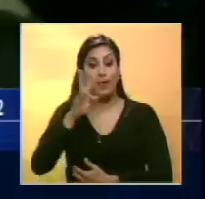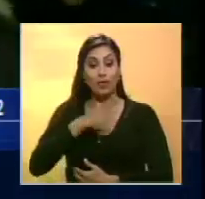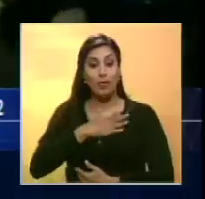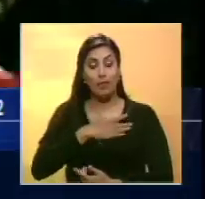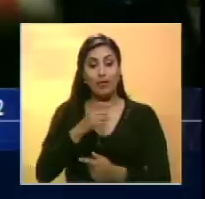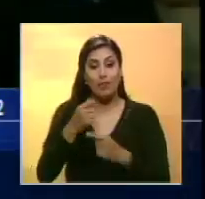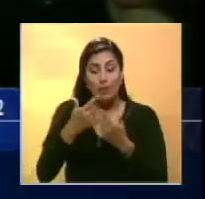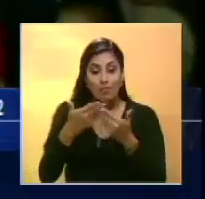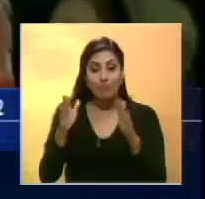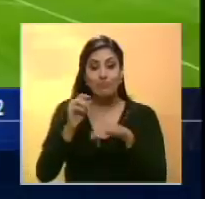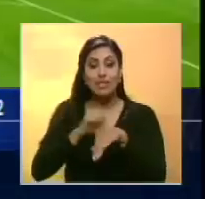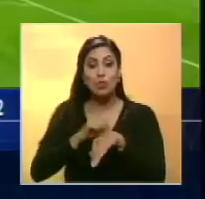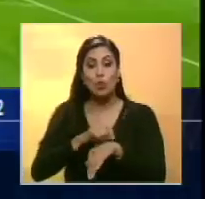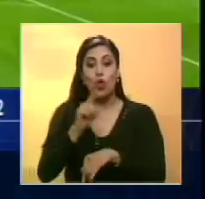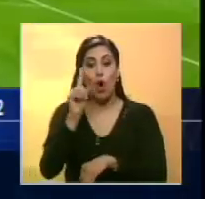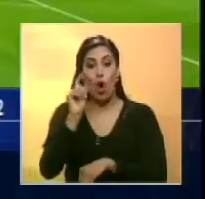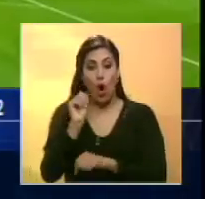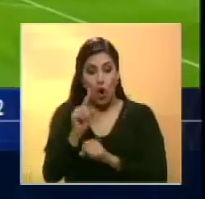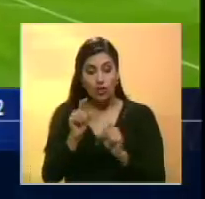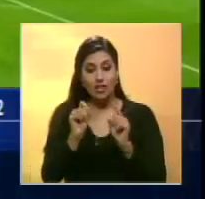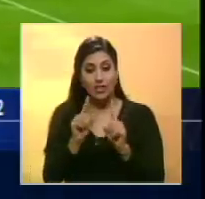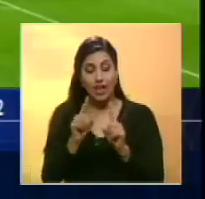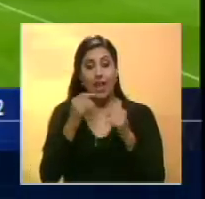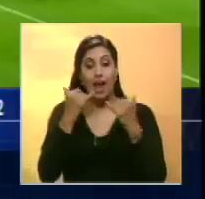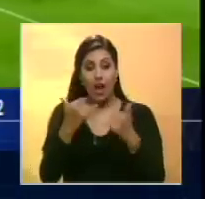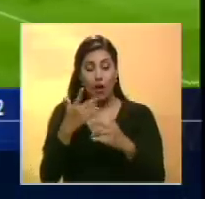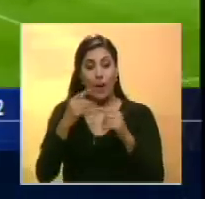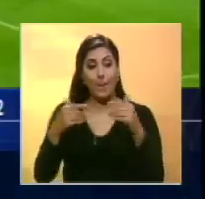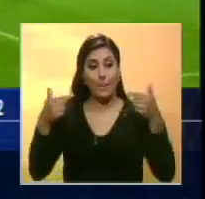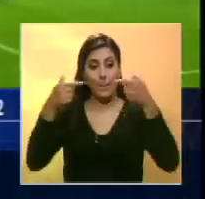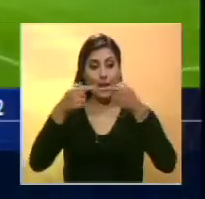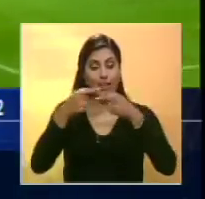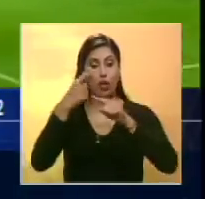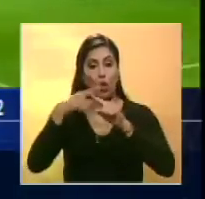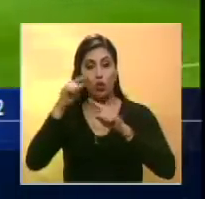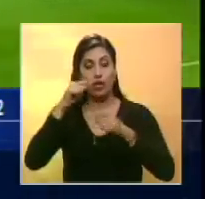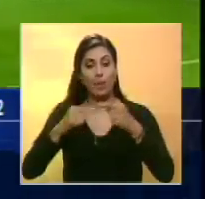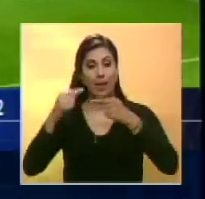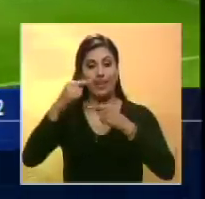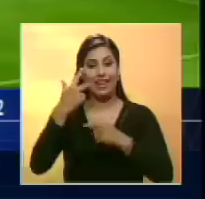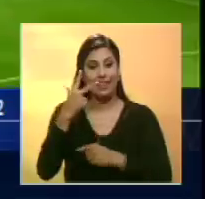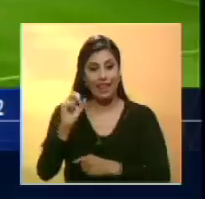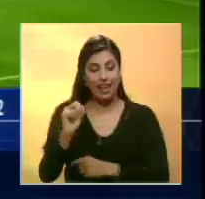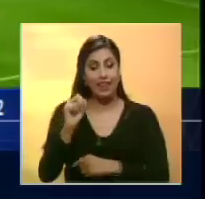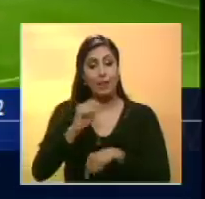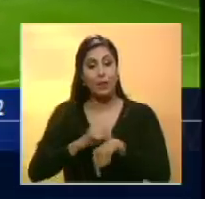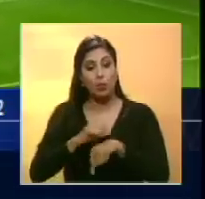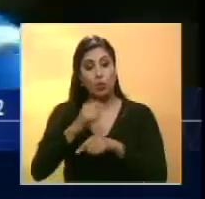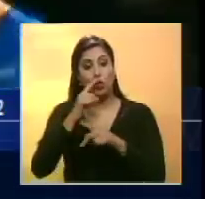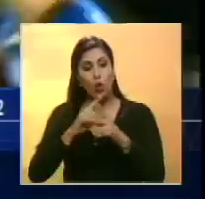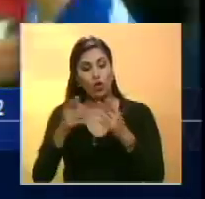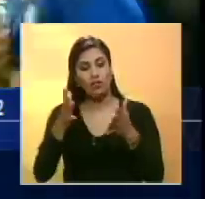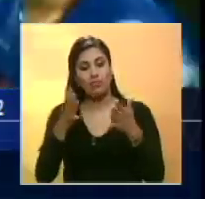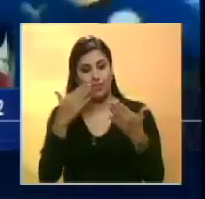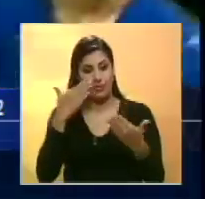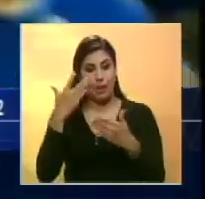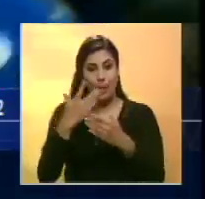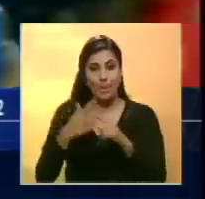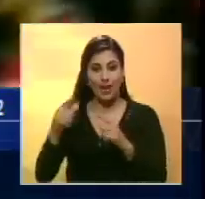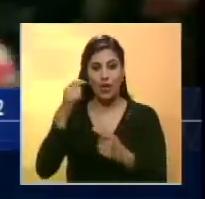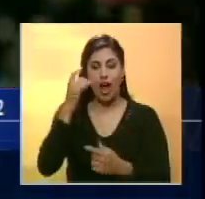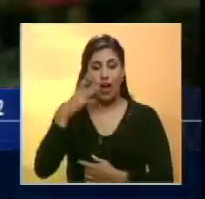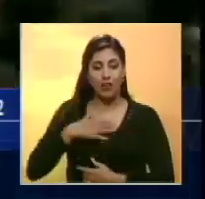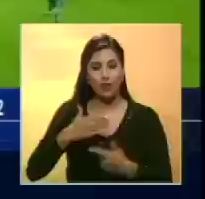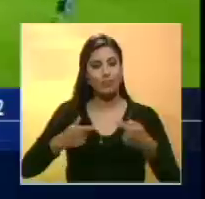abrió la cuenta al minuto 11 y Daniel Drinkwater empató al 30. Andy King le dio la ventaja al equipo de Claudio Ranieri el 45, pero Craig